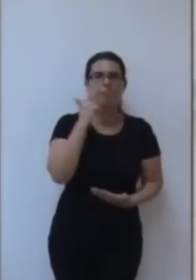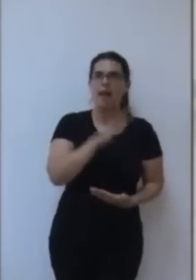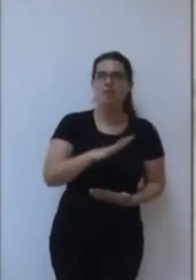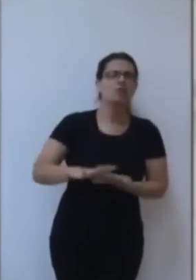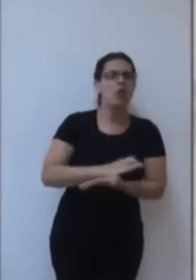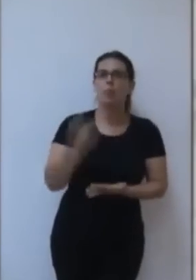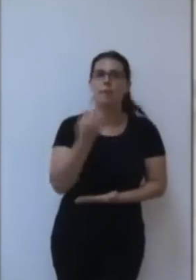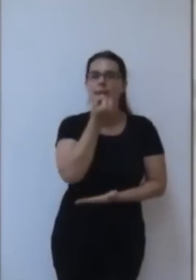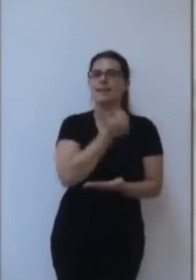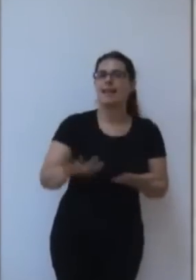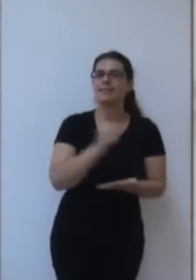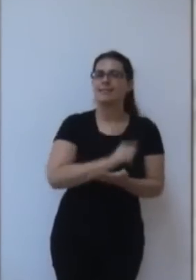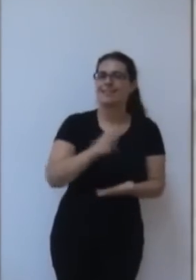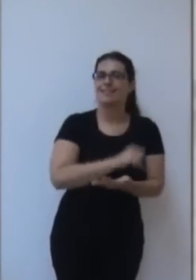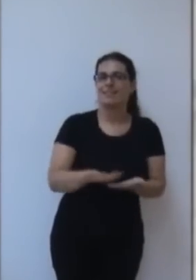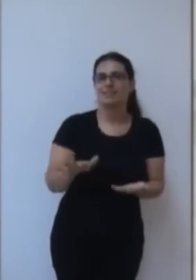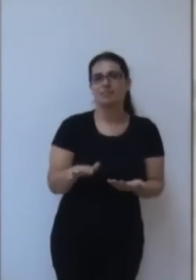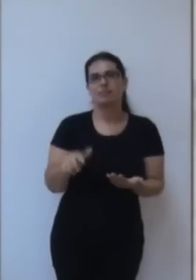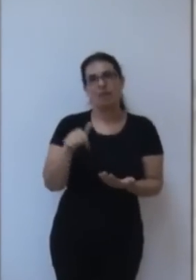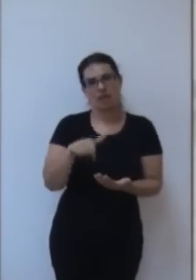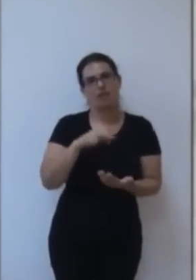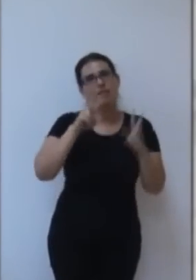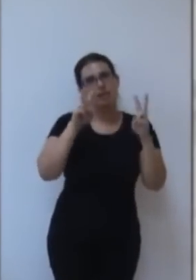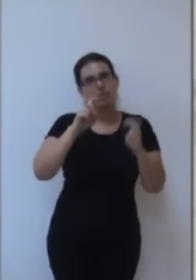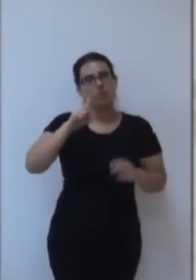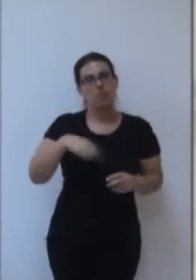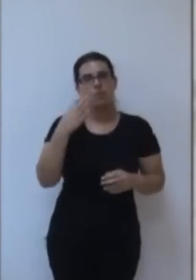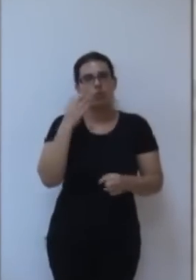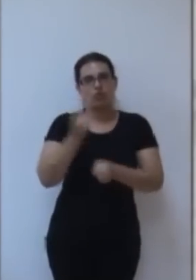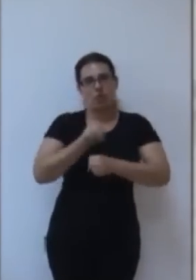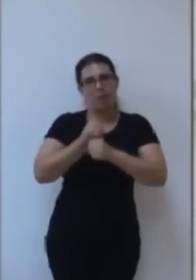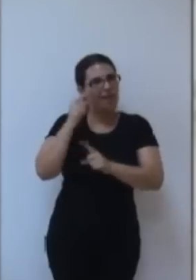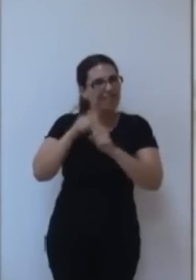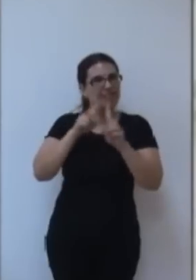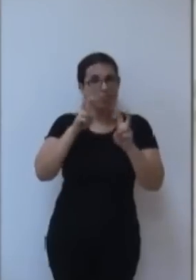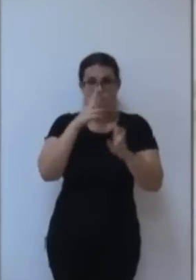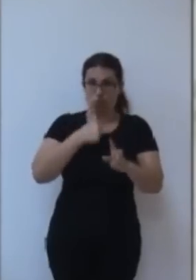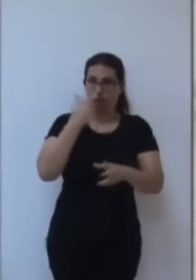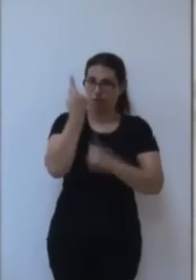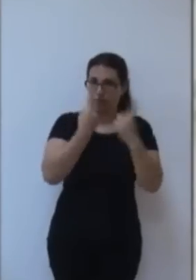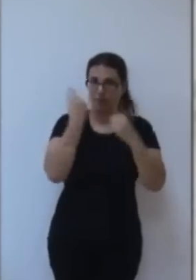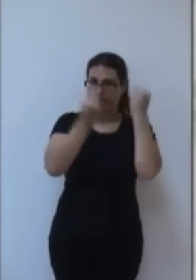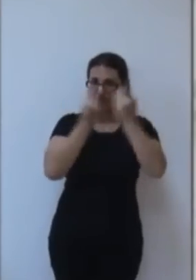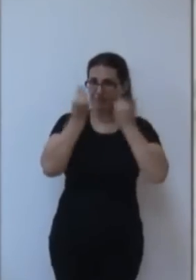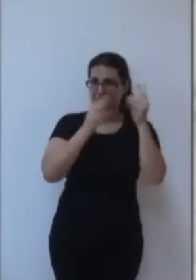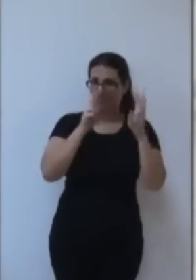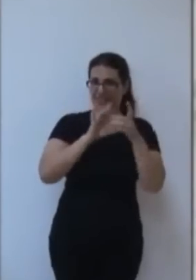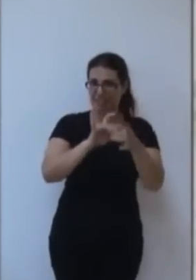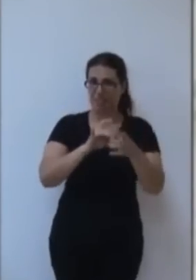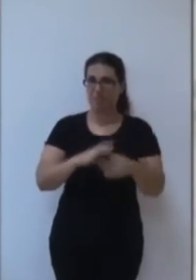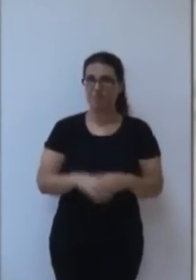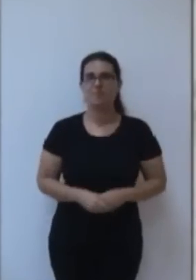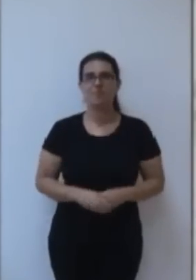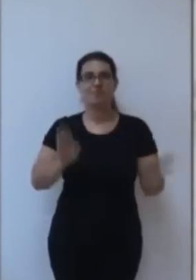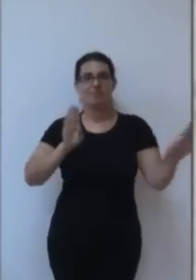gratuito, ¿no? Sí. O sea, ahí tenemos que también, ¿no? A lo mejor trabajar en esa área. Nosotros sí que no lo hemos planteado alguna ocasión, ¿no? Es que parece como